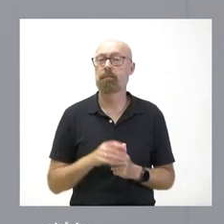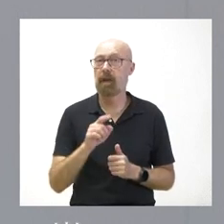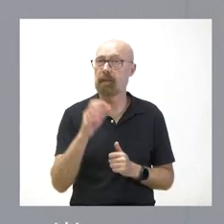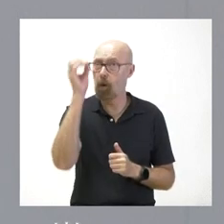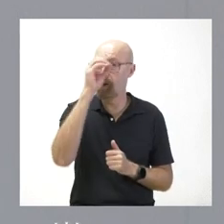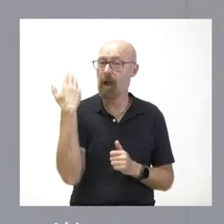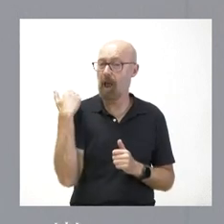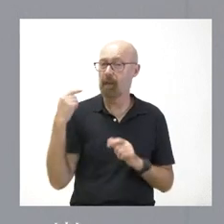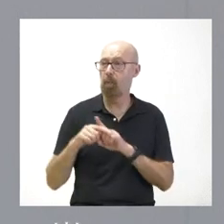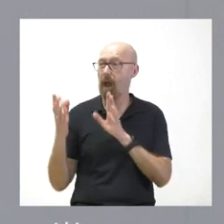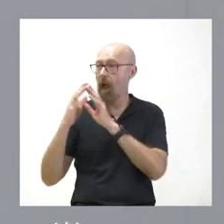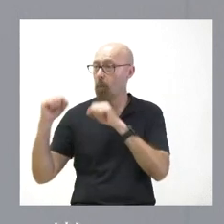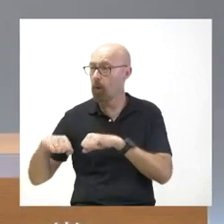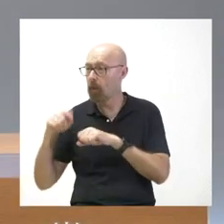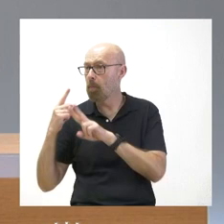el grupo que usted